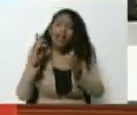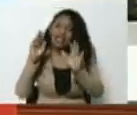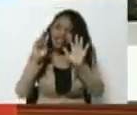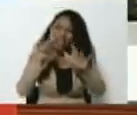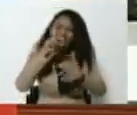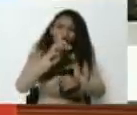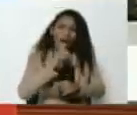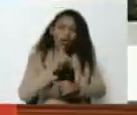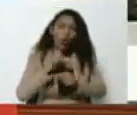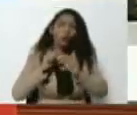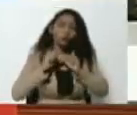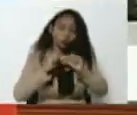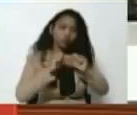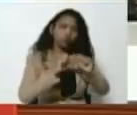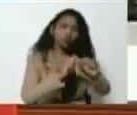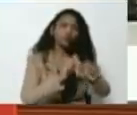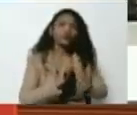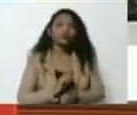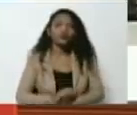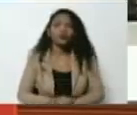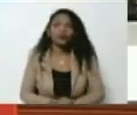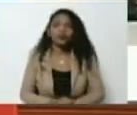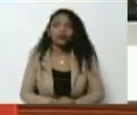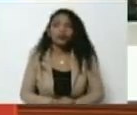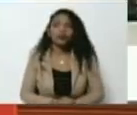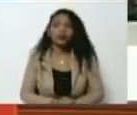7 años continuos.